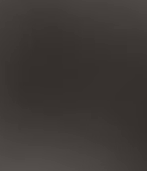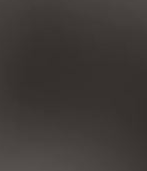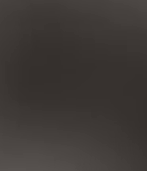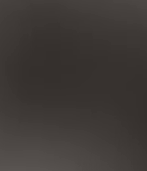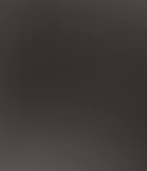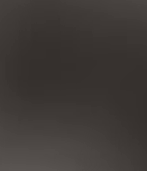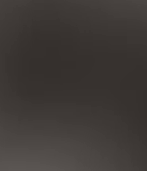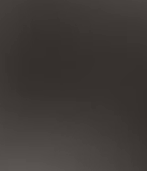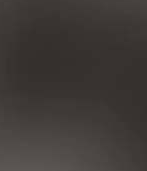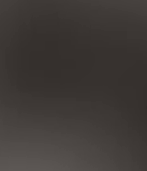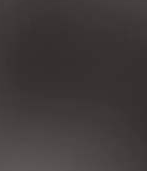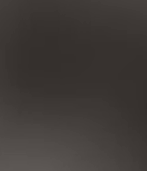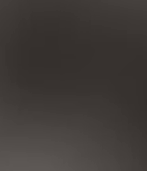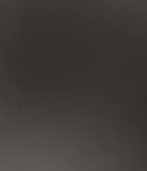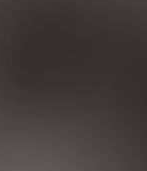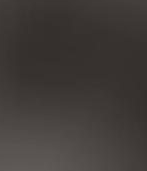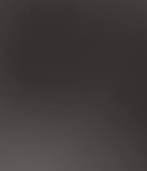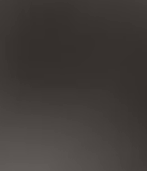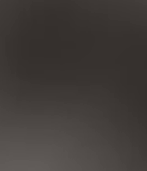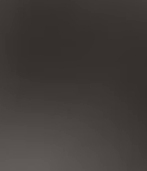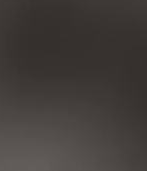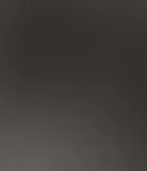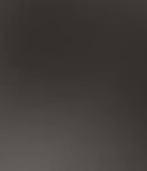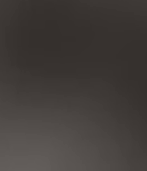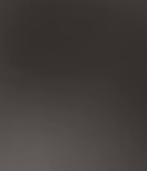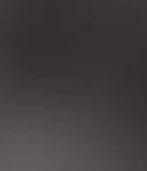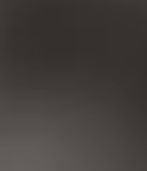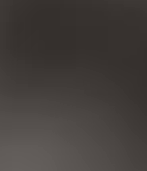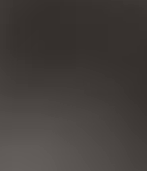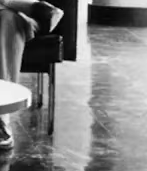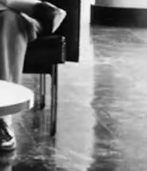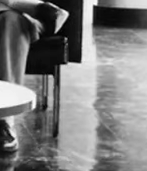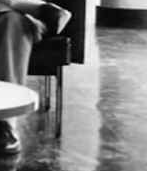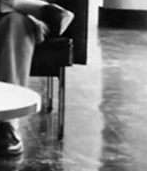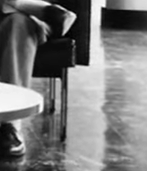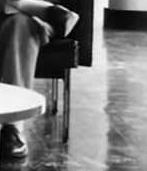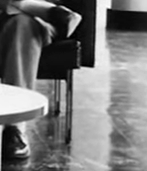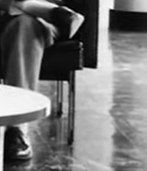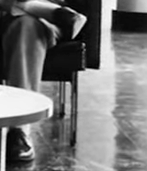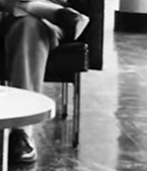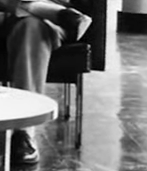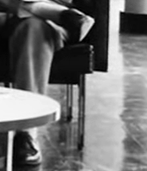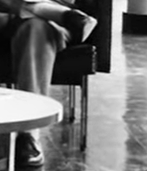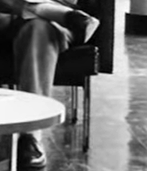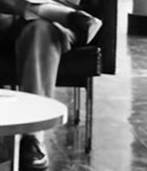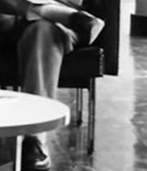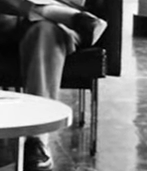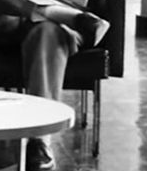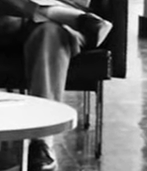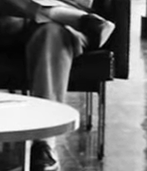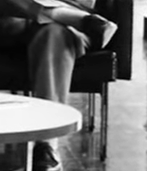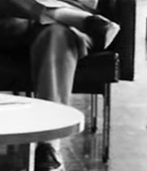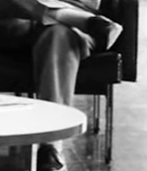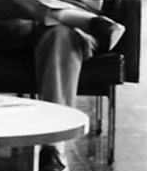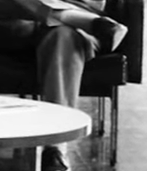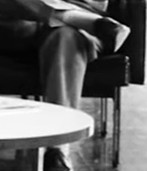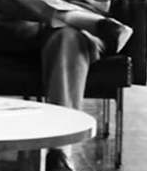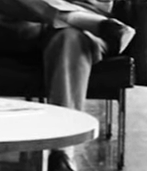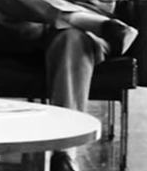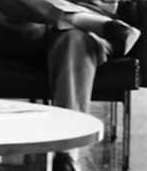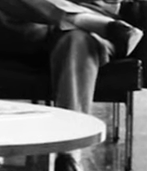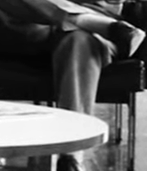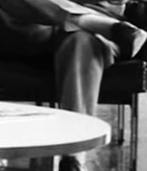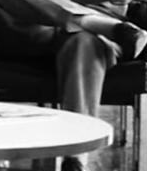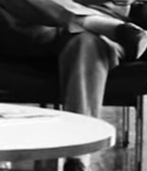a México y con el apoyo de Alfonso Reyes participó en el ambiente intelectual mexicano y realizó trabajos de bibliotecario